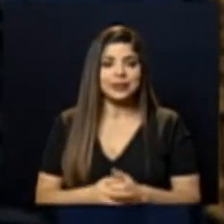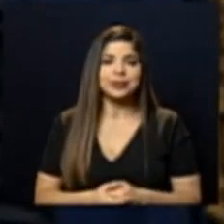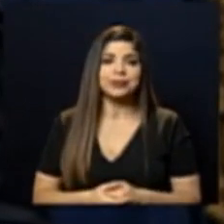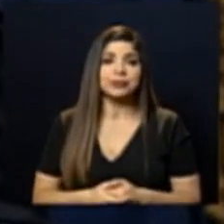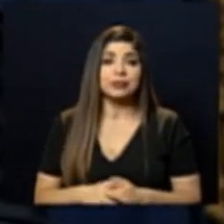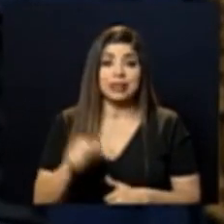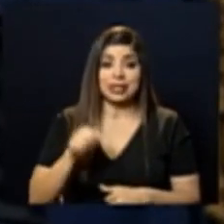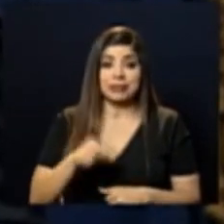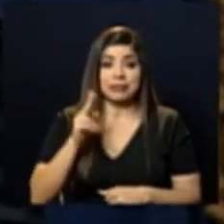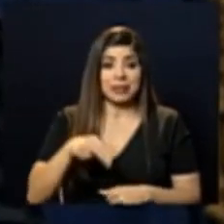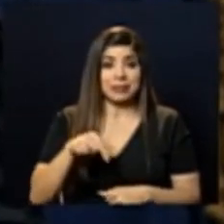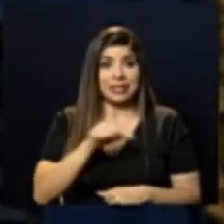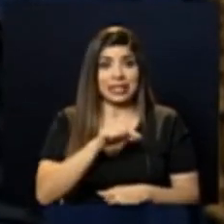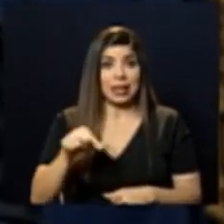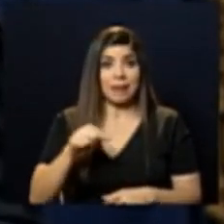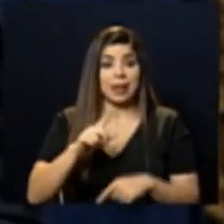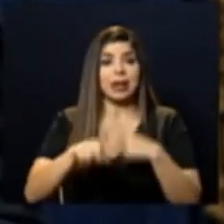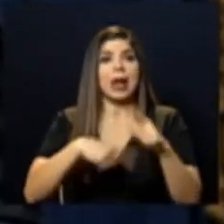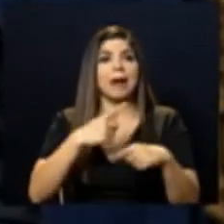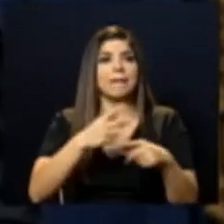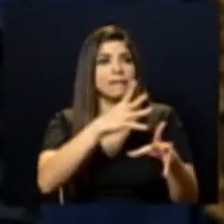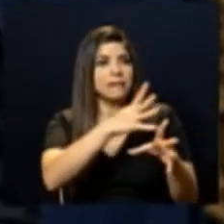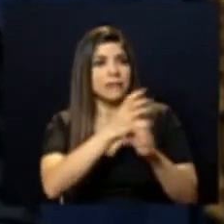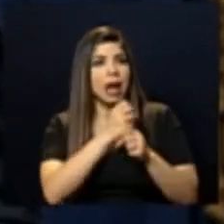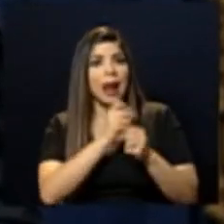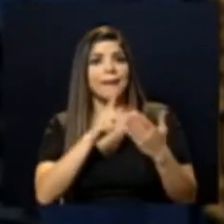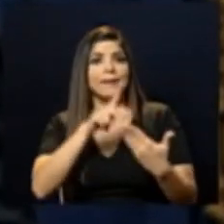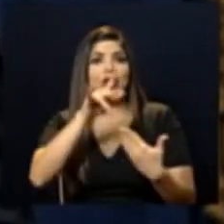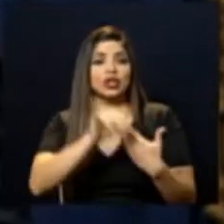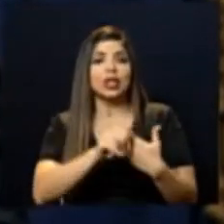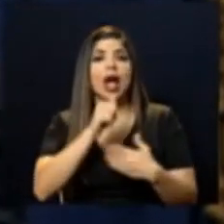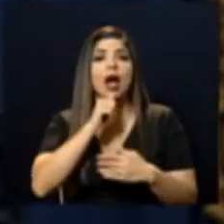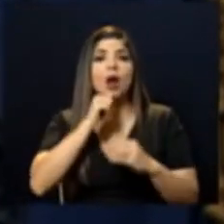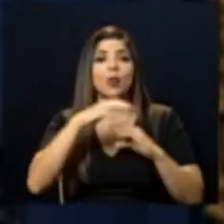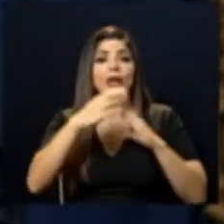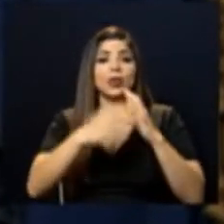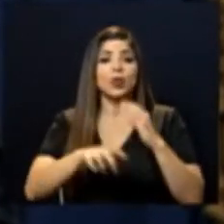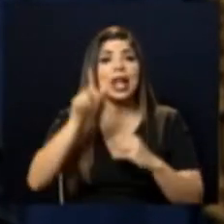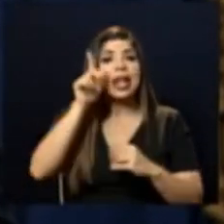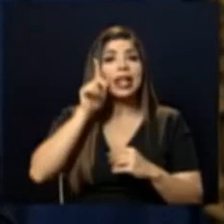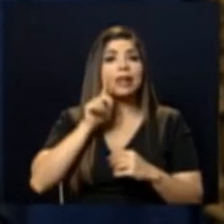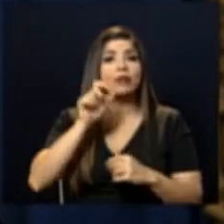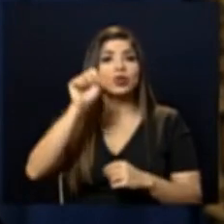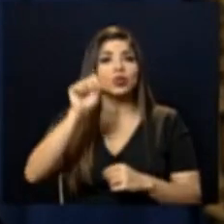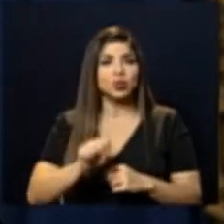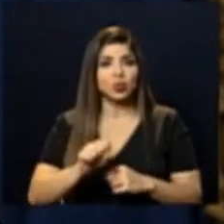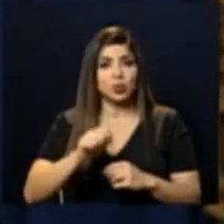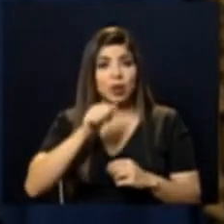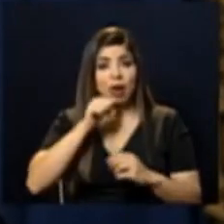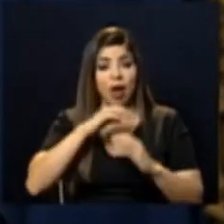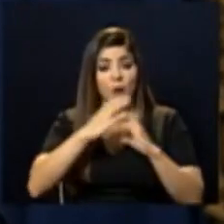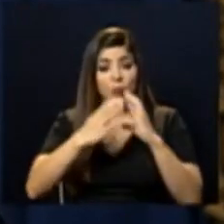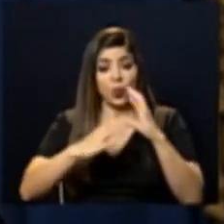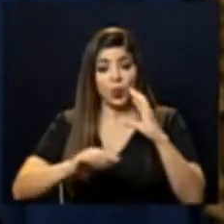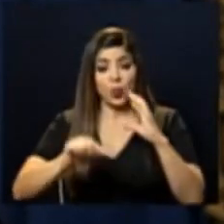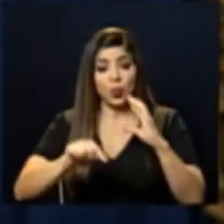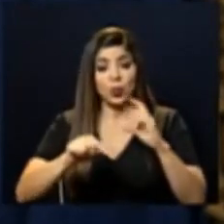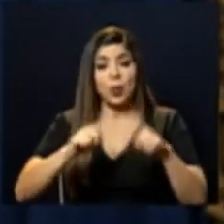Esta misma semana estaremos recibiendo el proyecto del acueducto Limón Sur, el